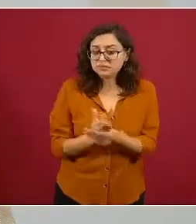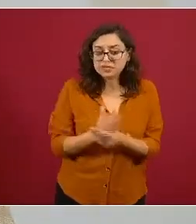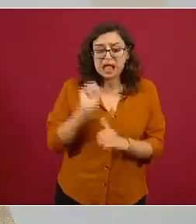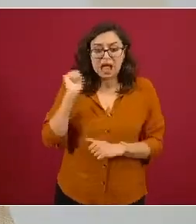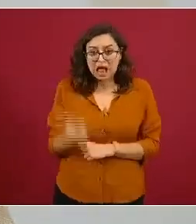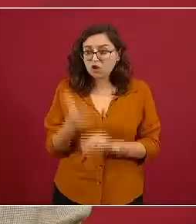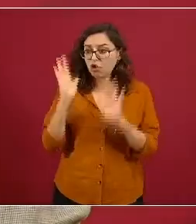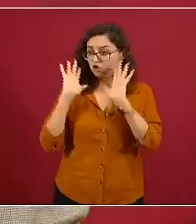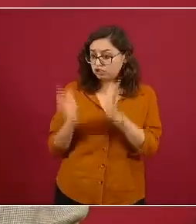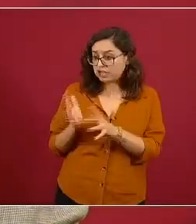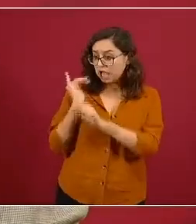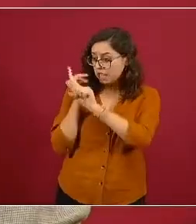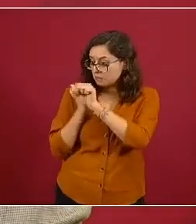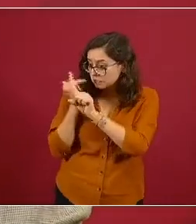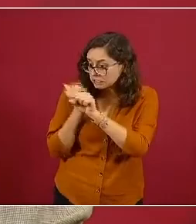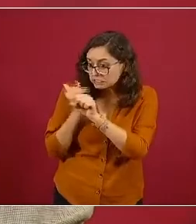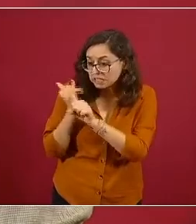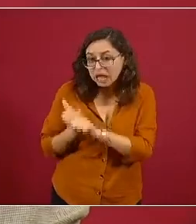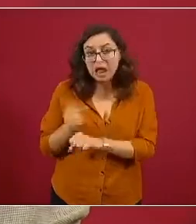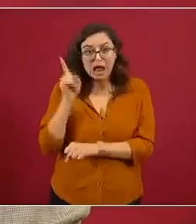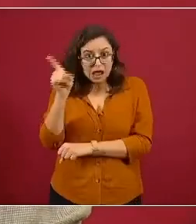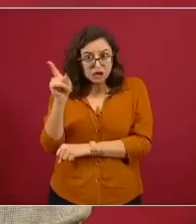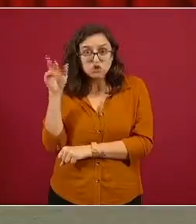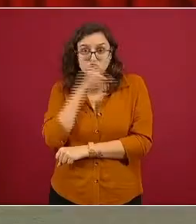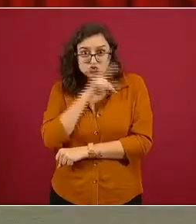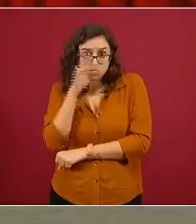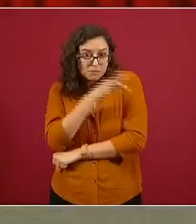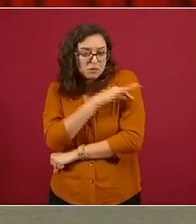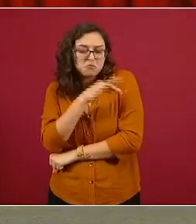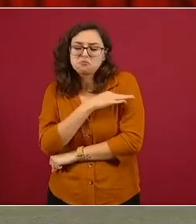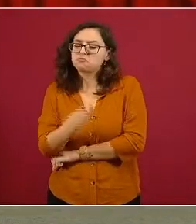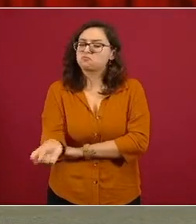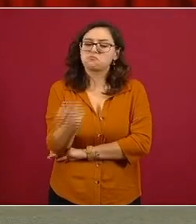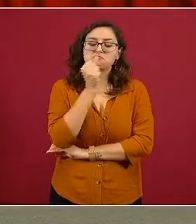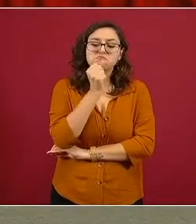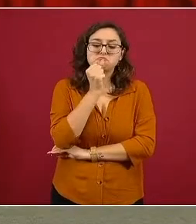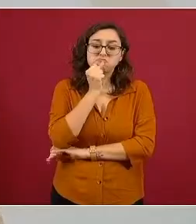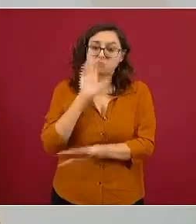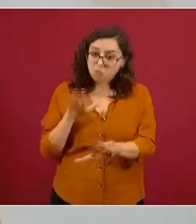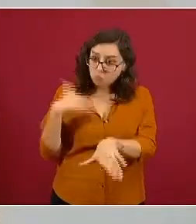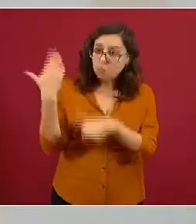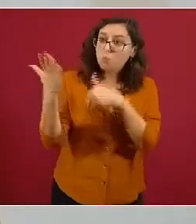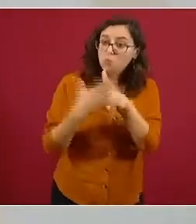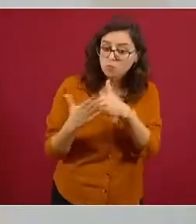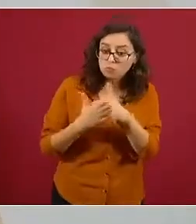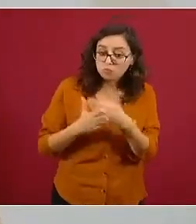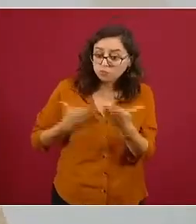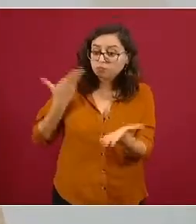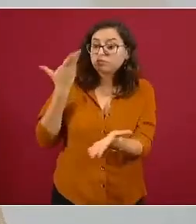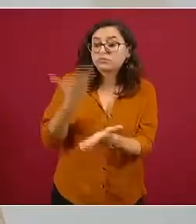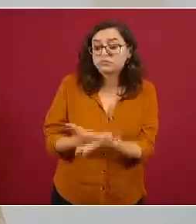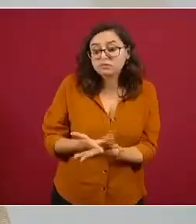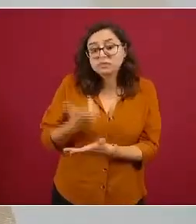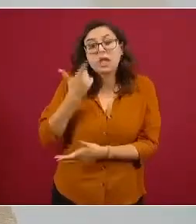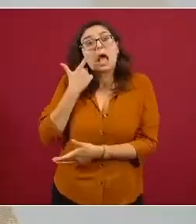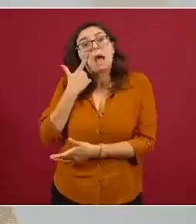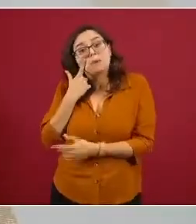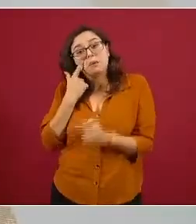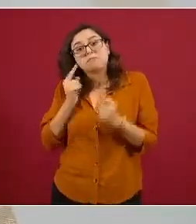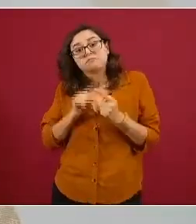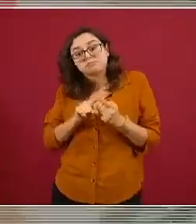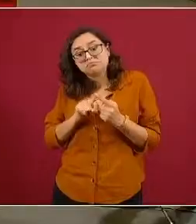de solicitud de registro sanitario en COFEPRIS. Cuando este registro se dé, será solamente si se cumplen